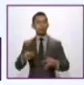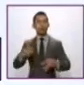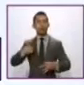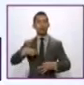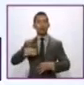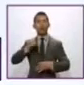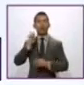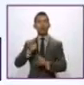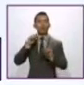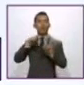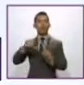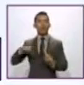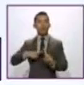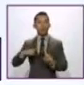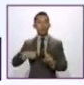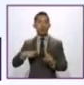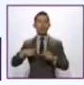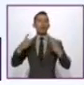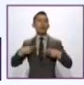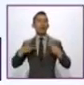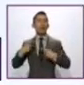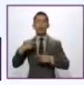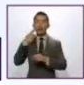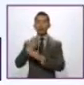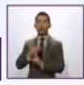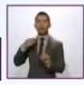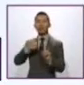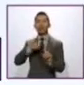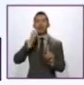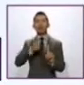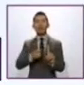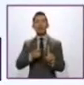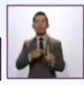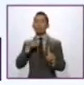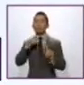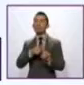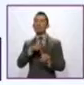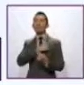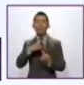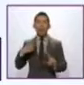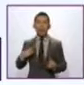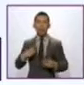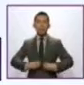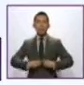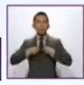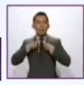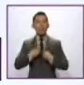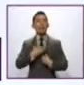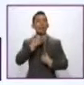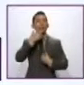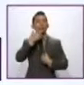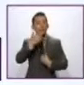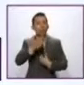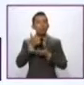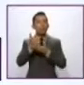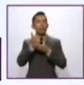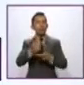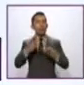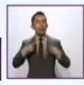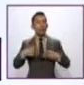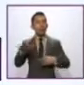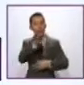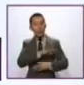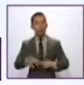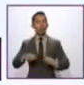todo gobierno o de todo gobernante debe ser el mejorar la calidad de vida de sus ciudadanos, de la